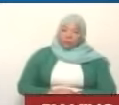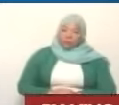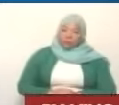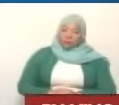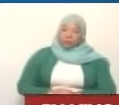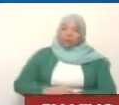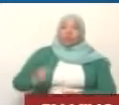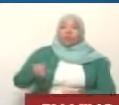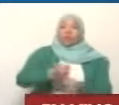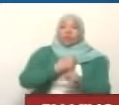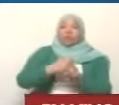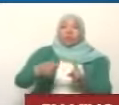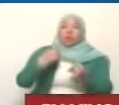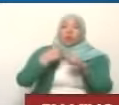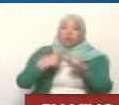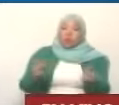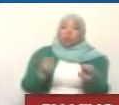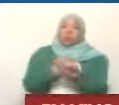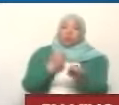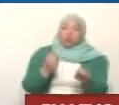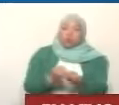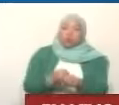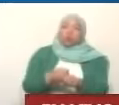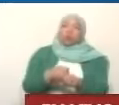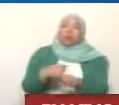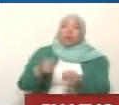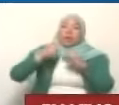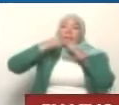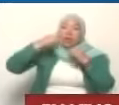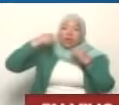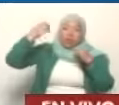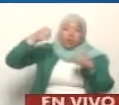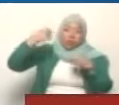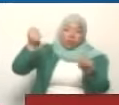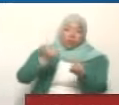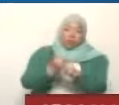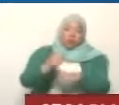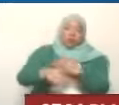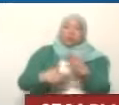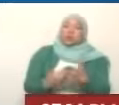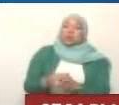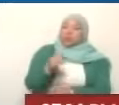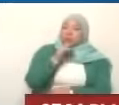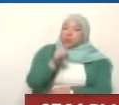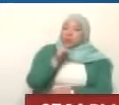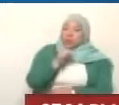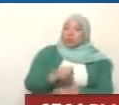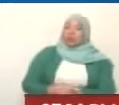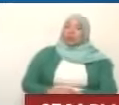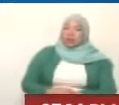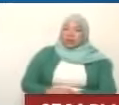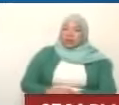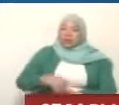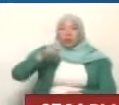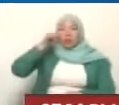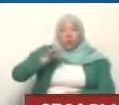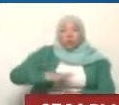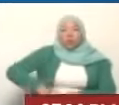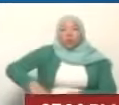seguía peleando, peleando, peleando hasta vencer, que el